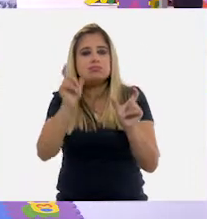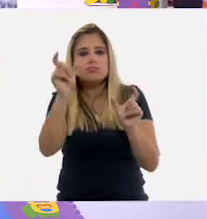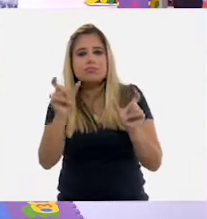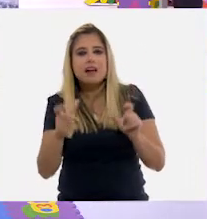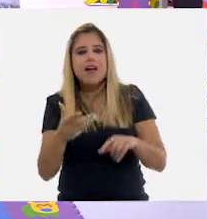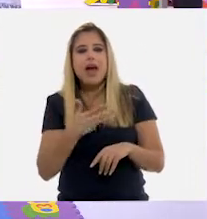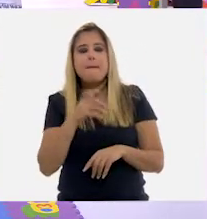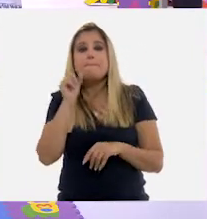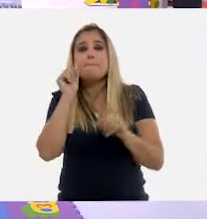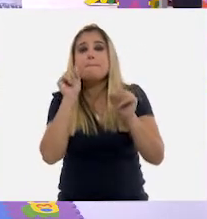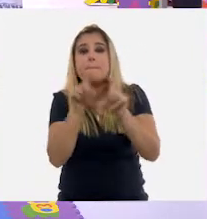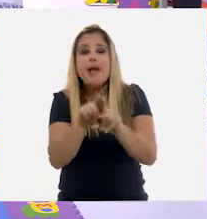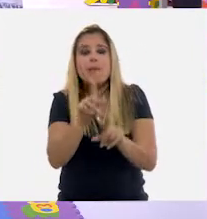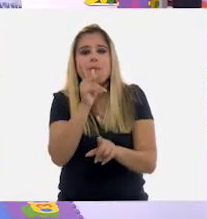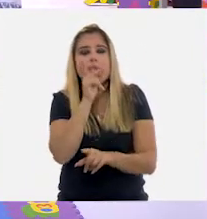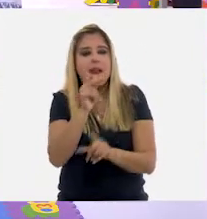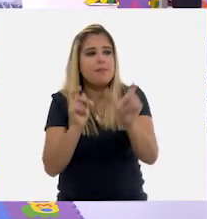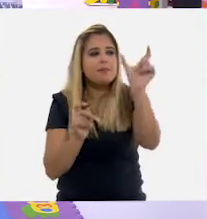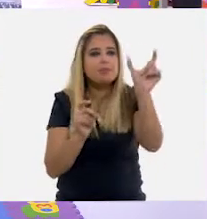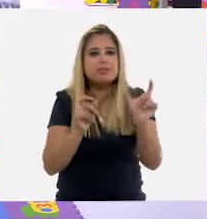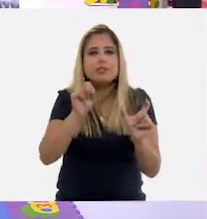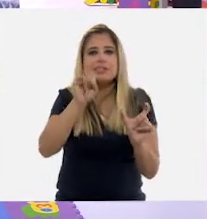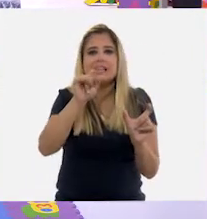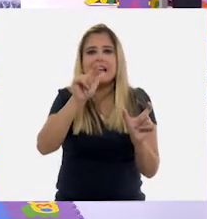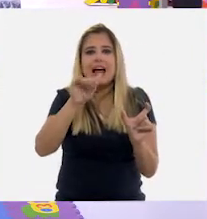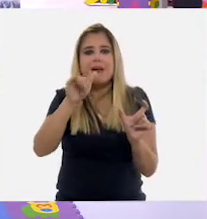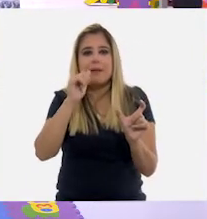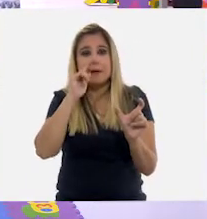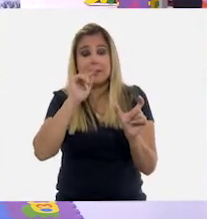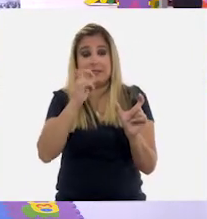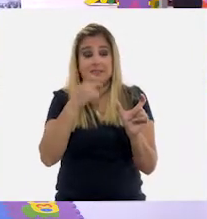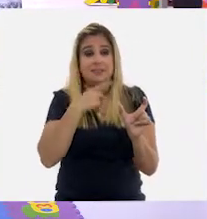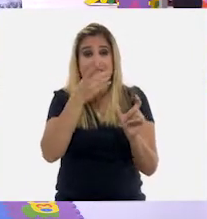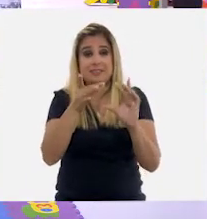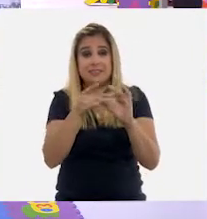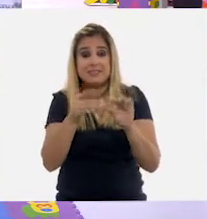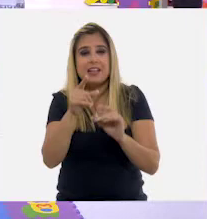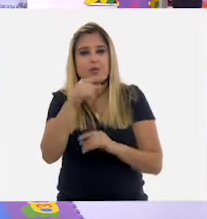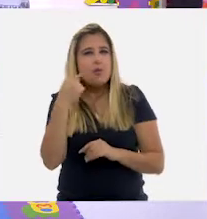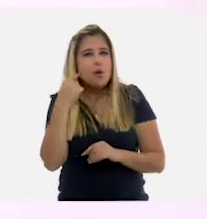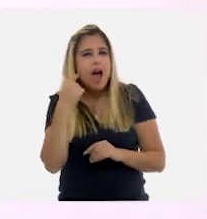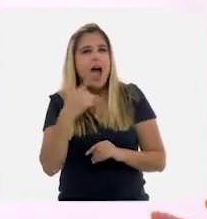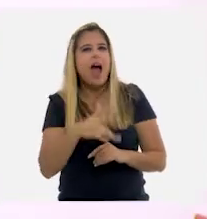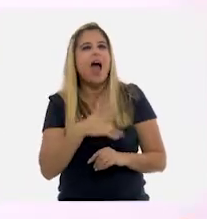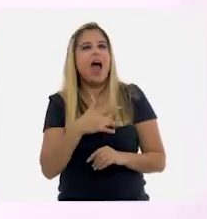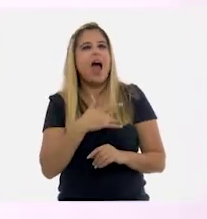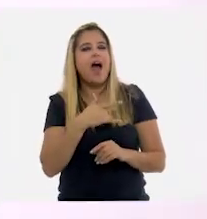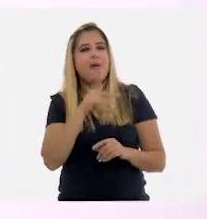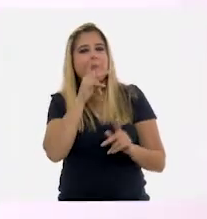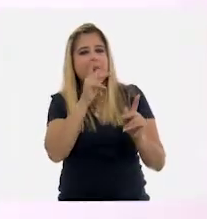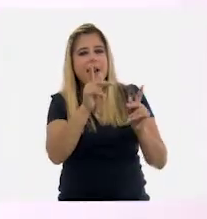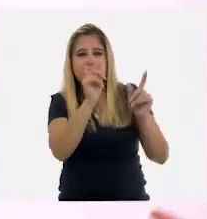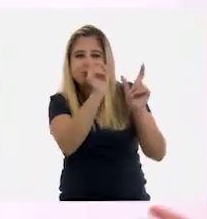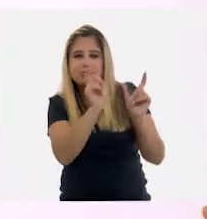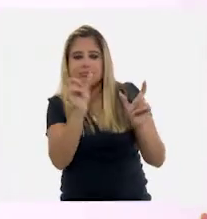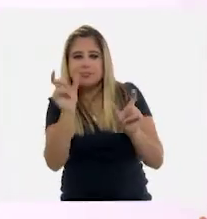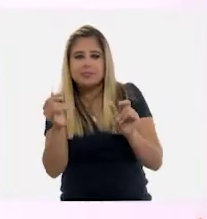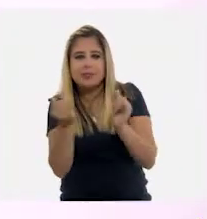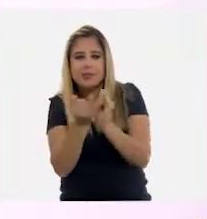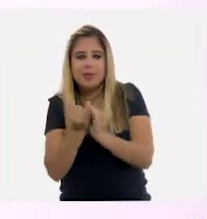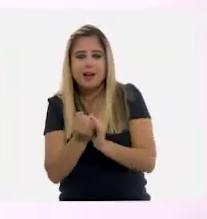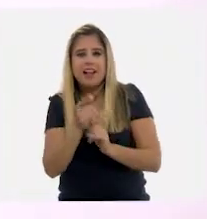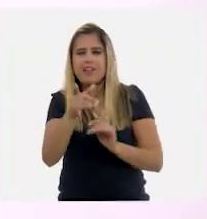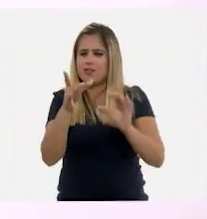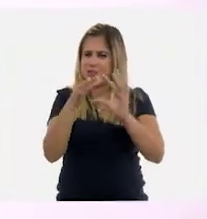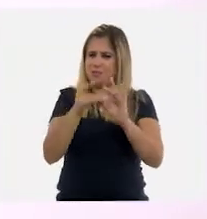las mismas sílabas y los sonidos. Por eso es que les decía, escuchen y oiga. Oiga, maestra, y en su cuento, en los cuentos que